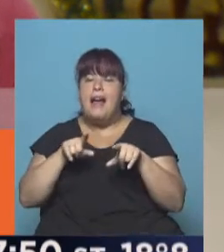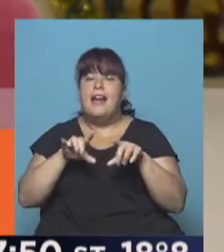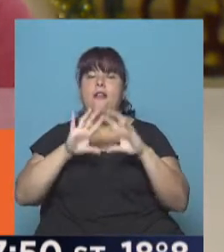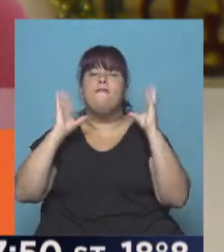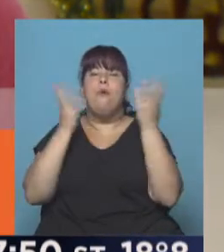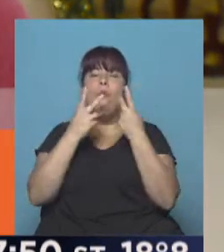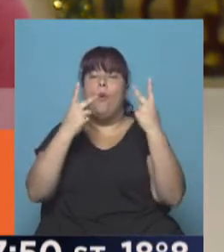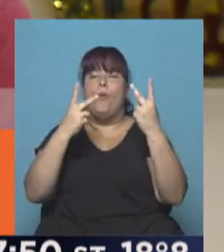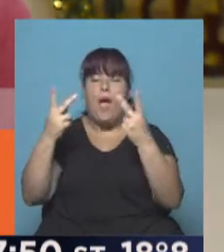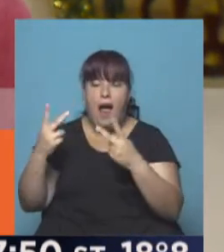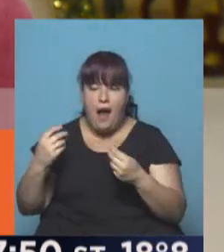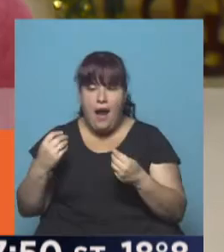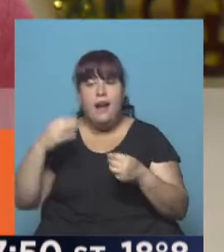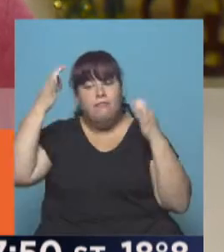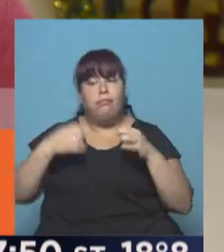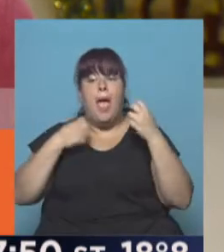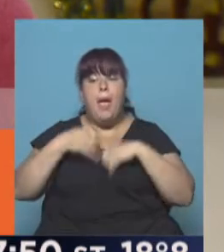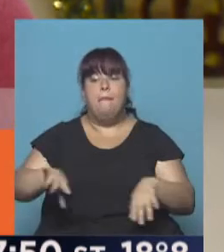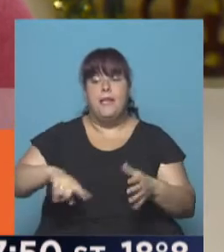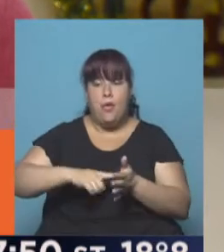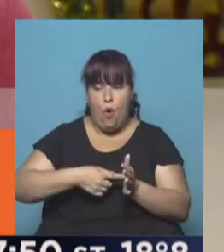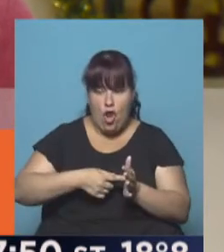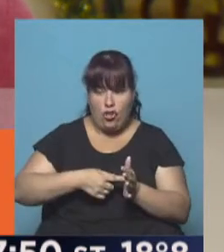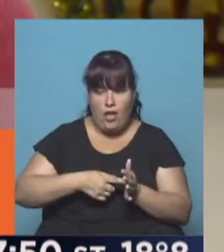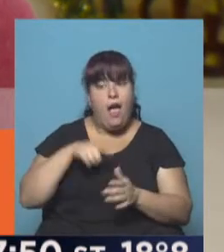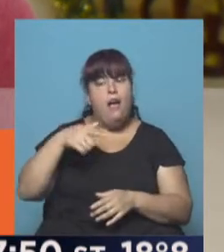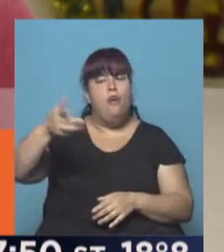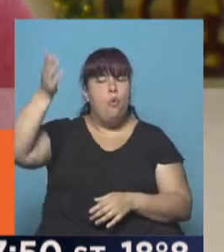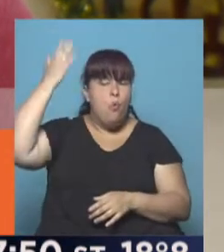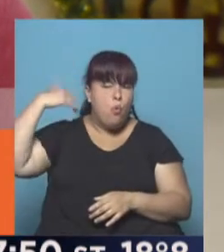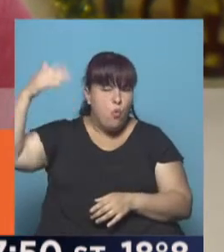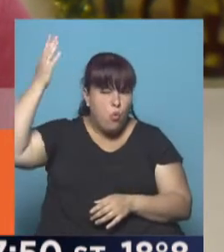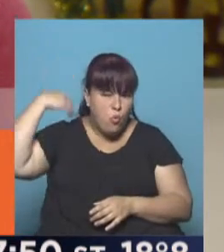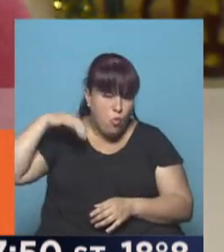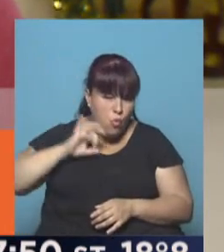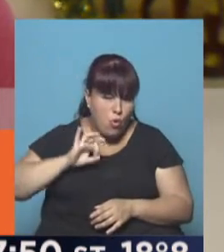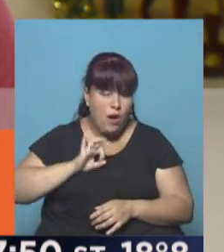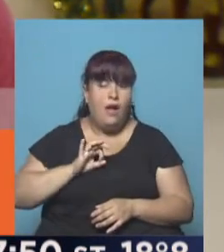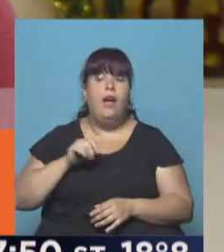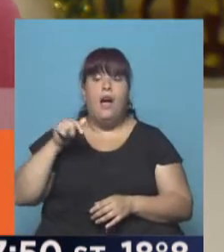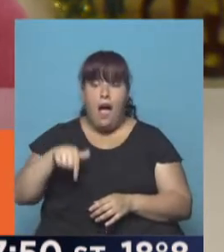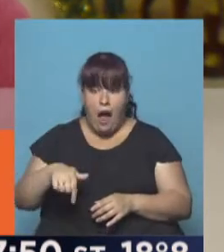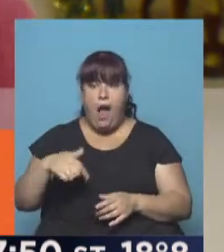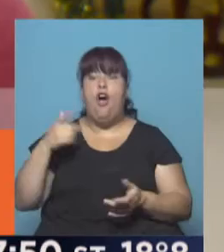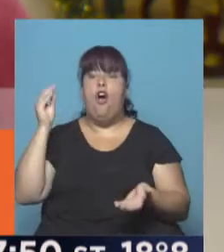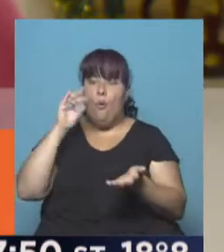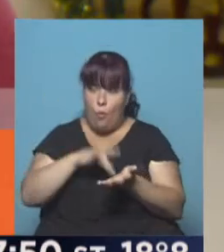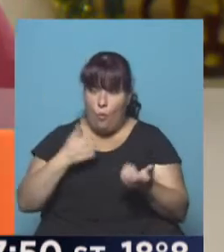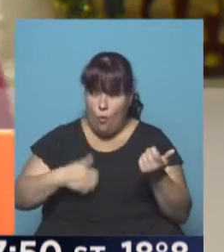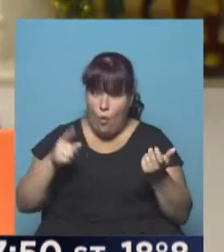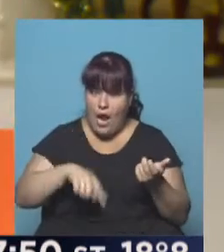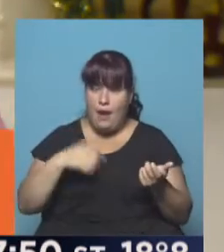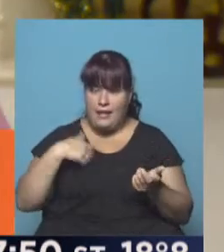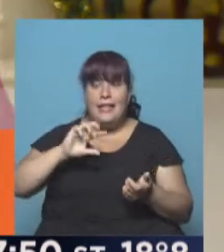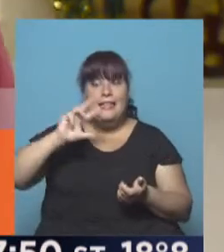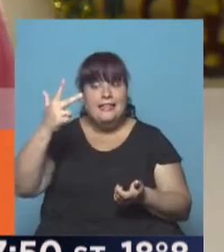del mundo en Buenos Aires. Eso fue hace mucho tiempo y estamos tocando otra vez. Es